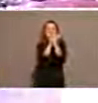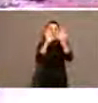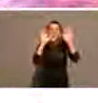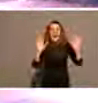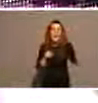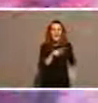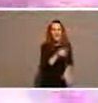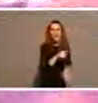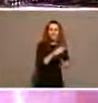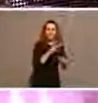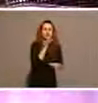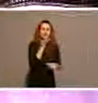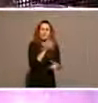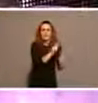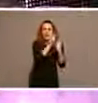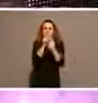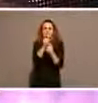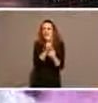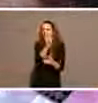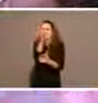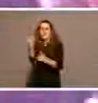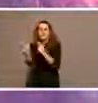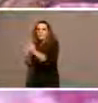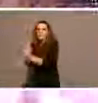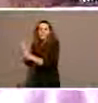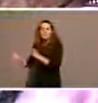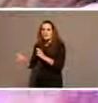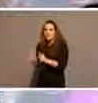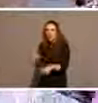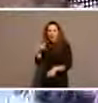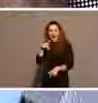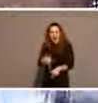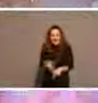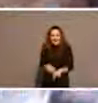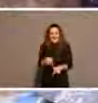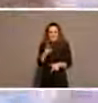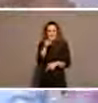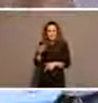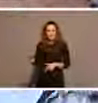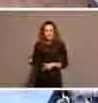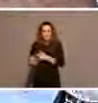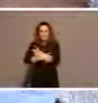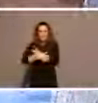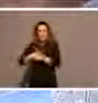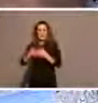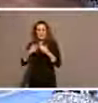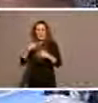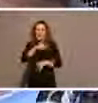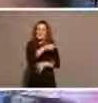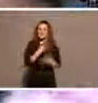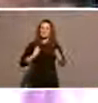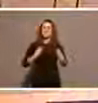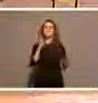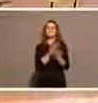aún están sin entregar, cuando hay gente aquí tirada y ella vive acomodada.